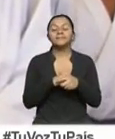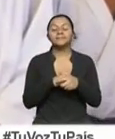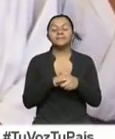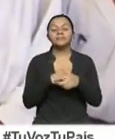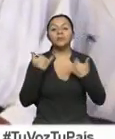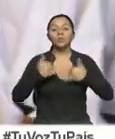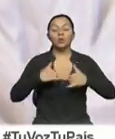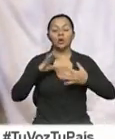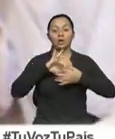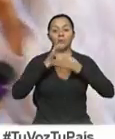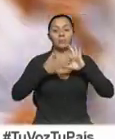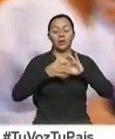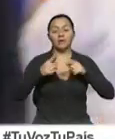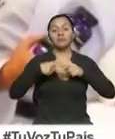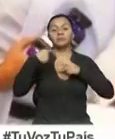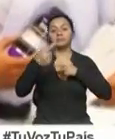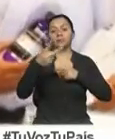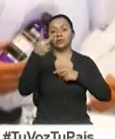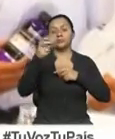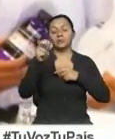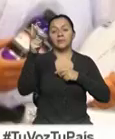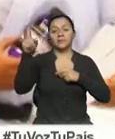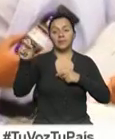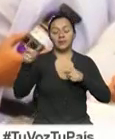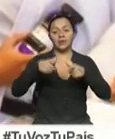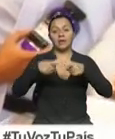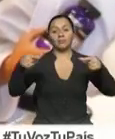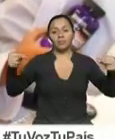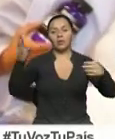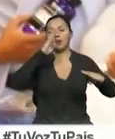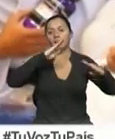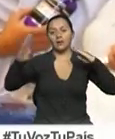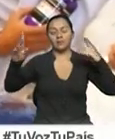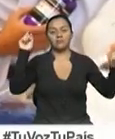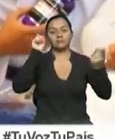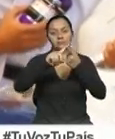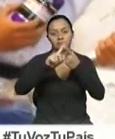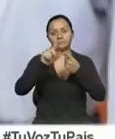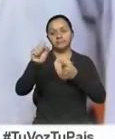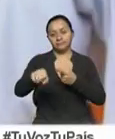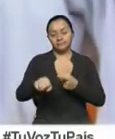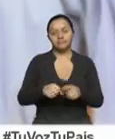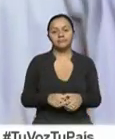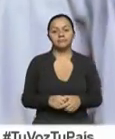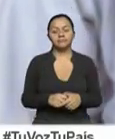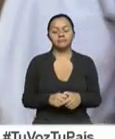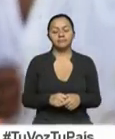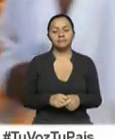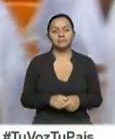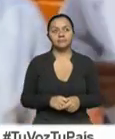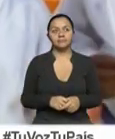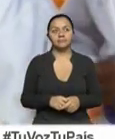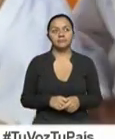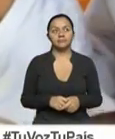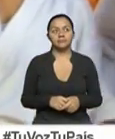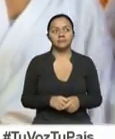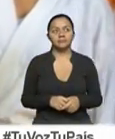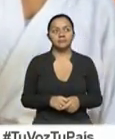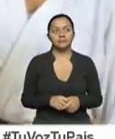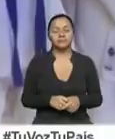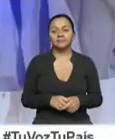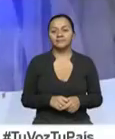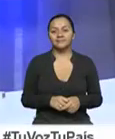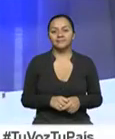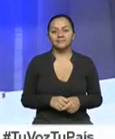Juegos Olímpicos de Tokio 2020, el karate ya formará parte de las disciplinas deportivas. Carolina Díaz, Noticiero